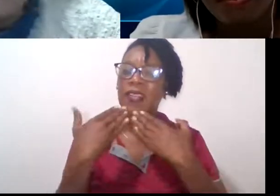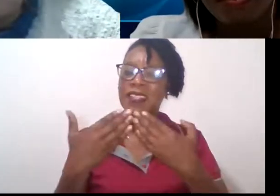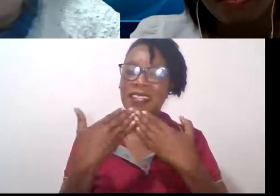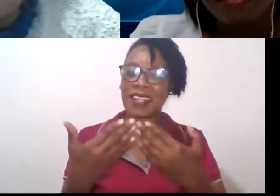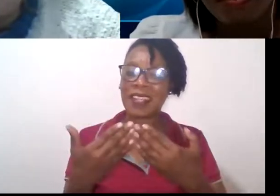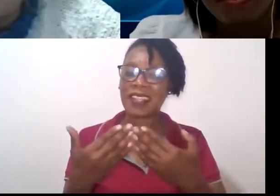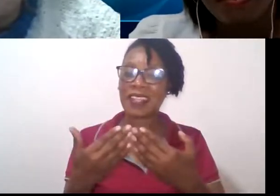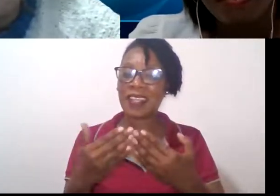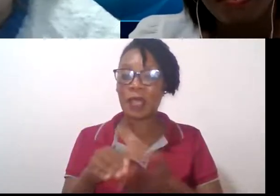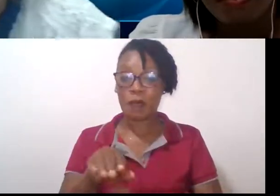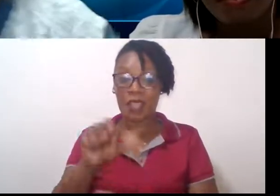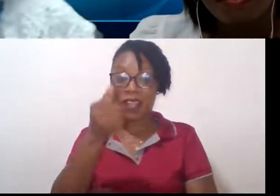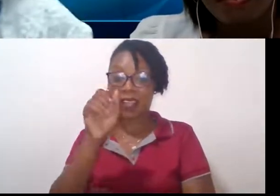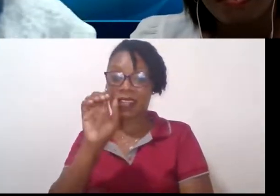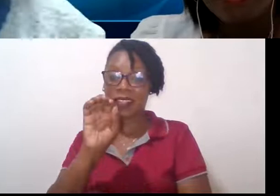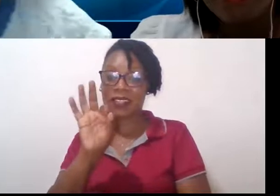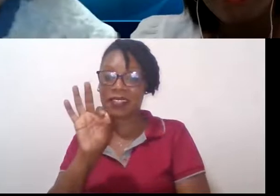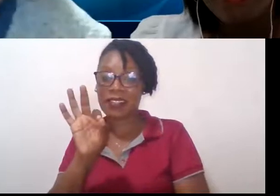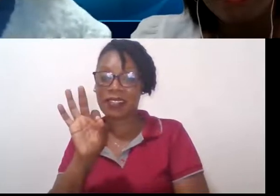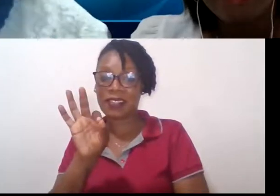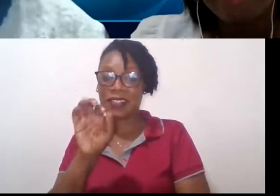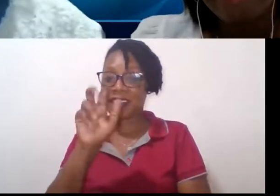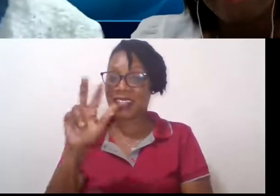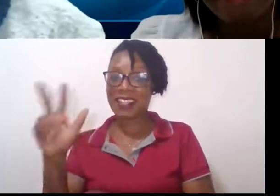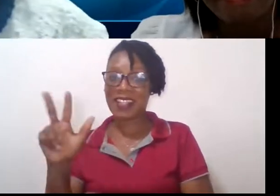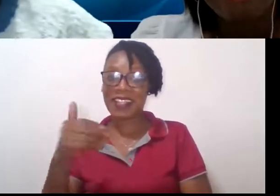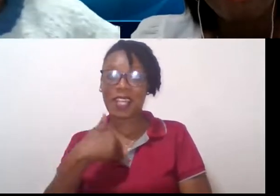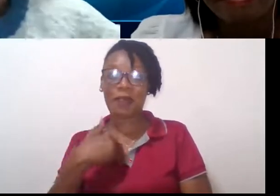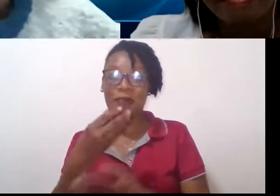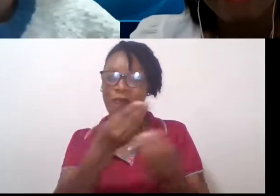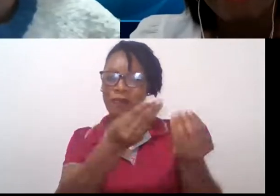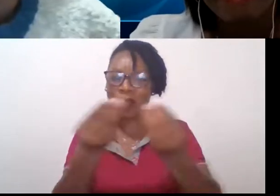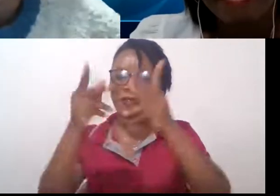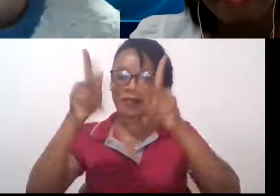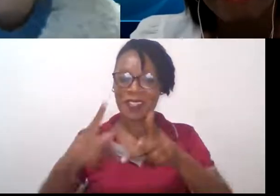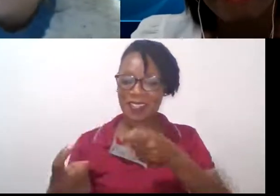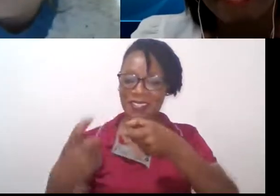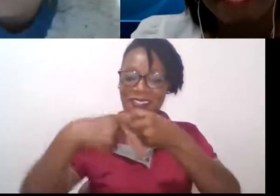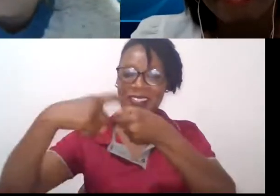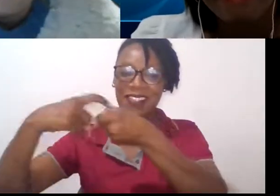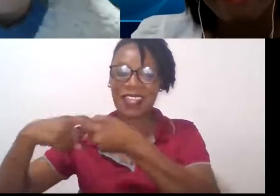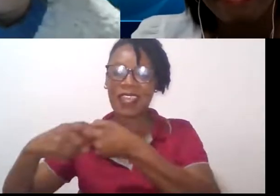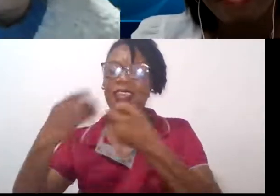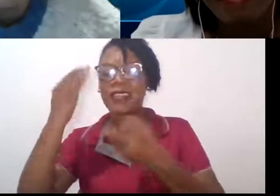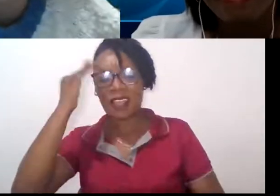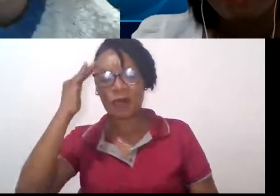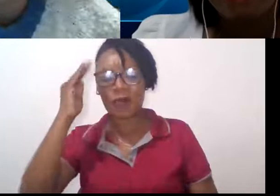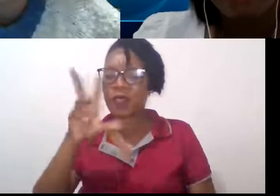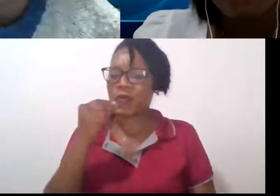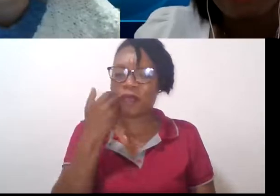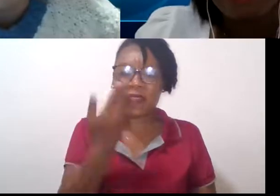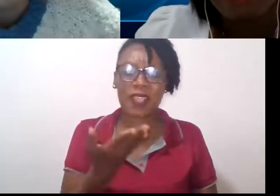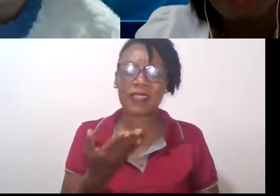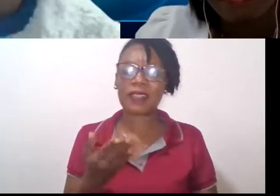las 19:33 tenemos todo el público conectado, ¿verdad? Y sabemos que no es fácil, terminamos el